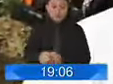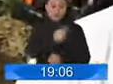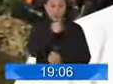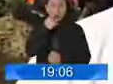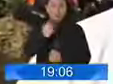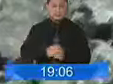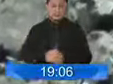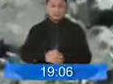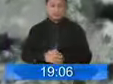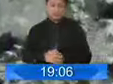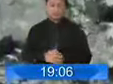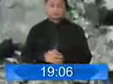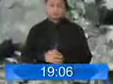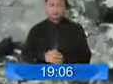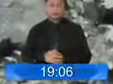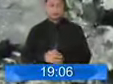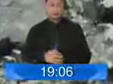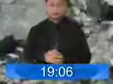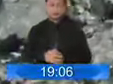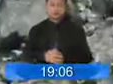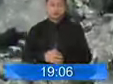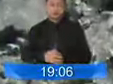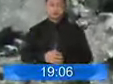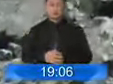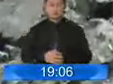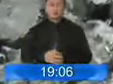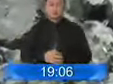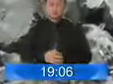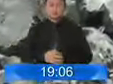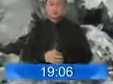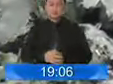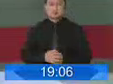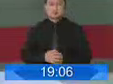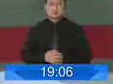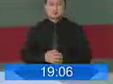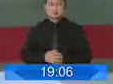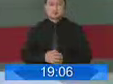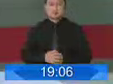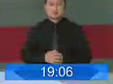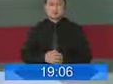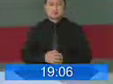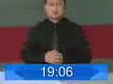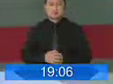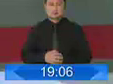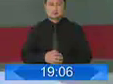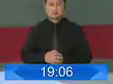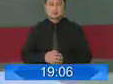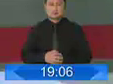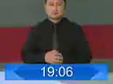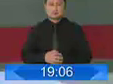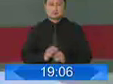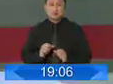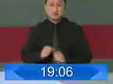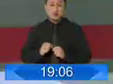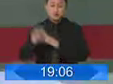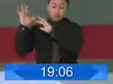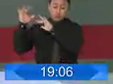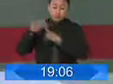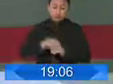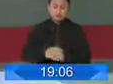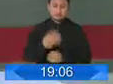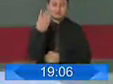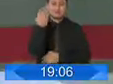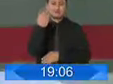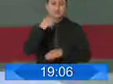señor de la tercera. En Quito informó Patricia Aldaz. Un intenso deslave taponó por más de